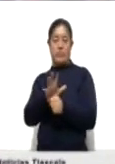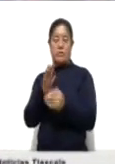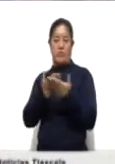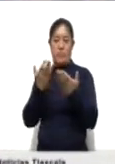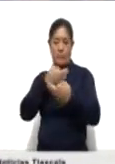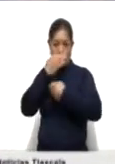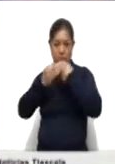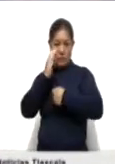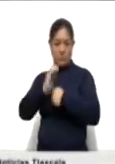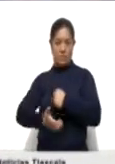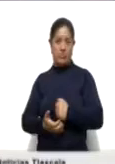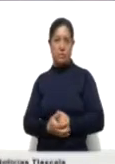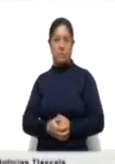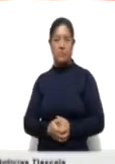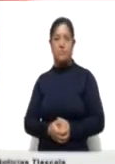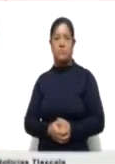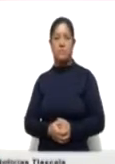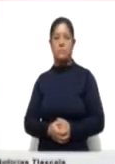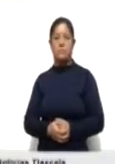redacción, Ahora Noticias.